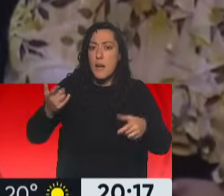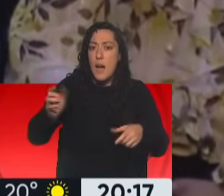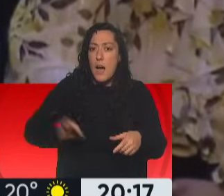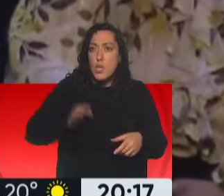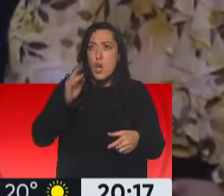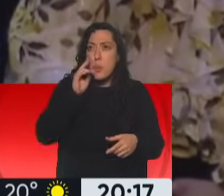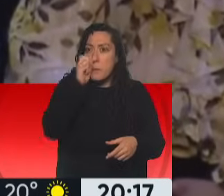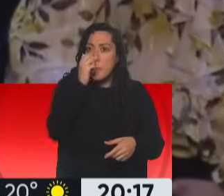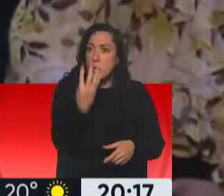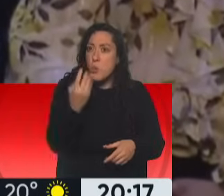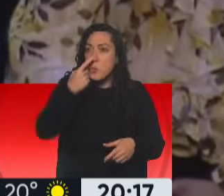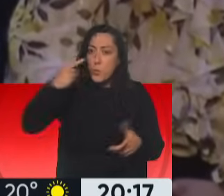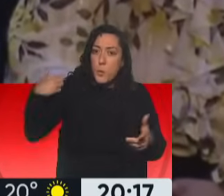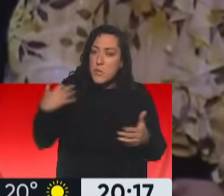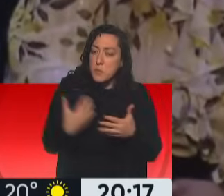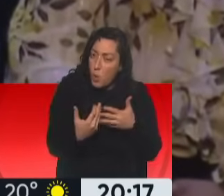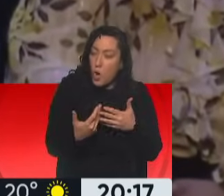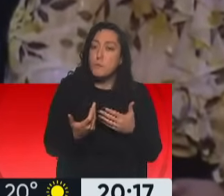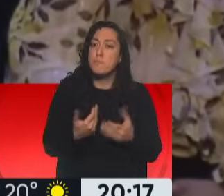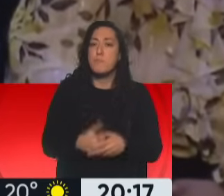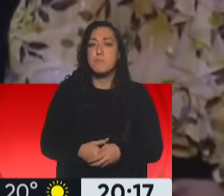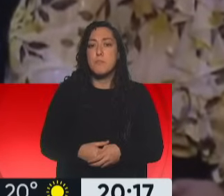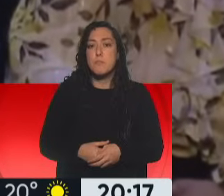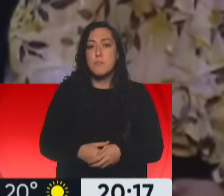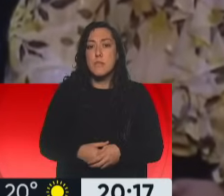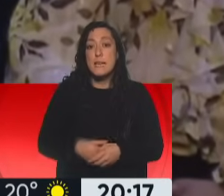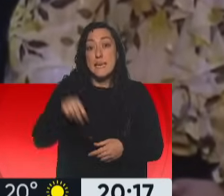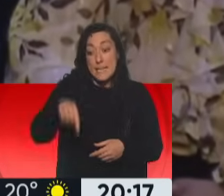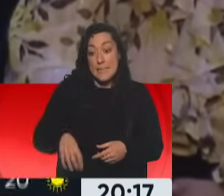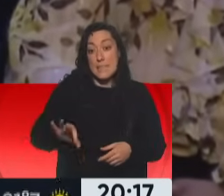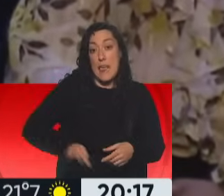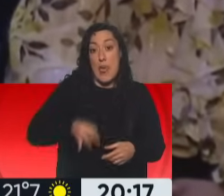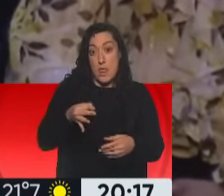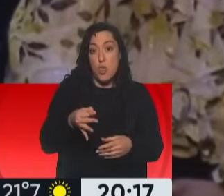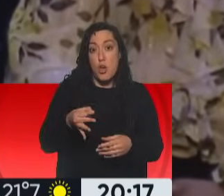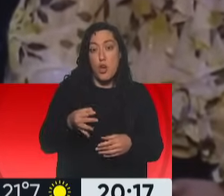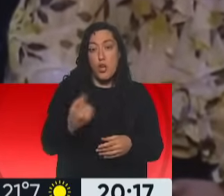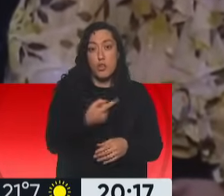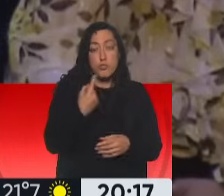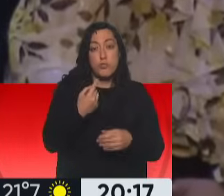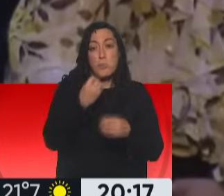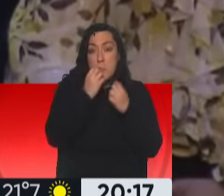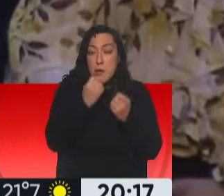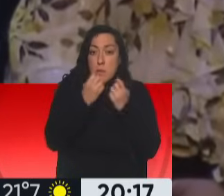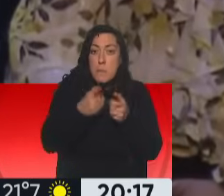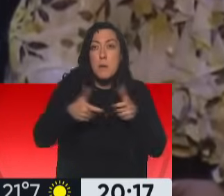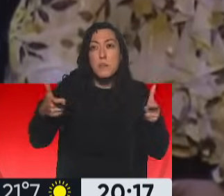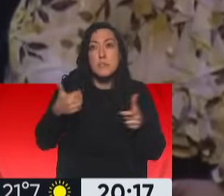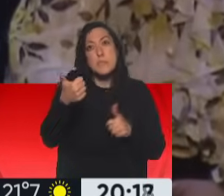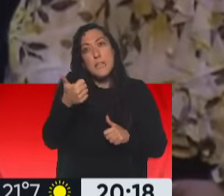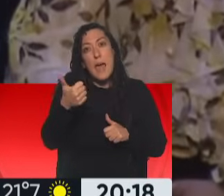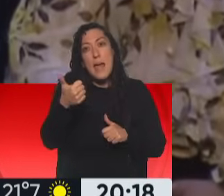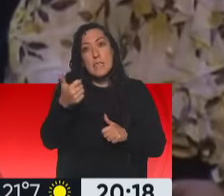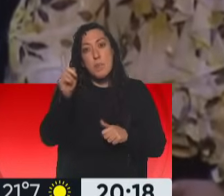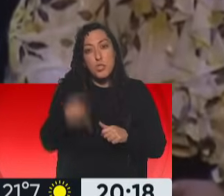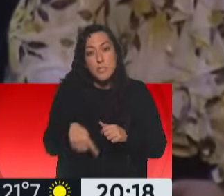del 2024 y que arrancó el año expandiéndose cerca del 6%, en